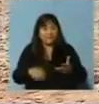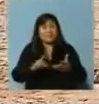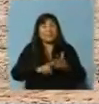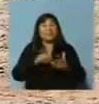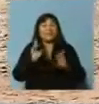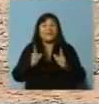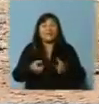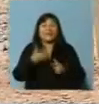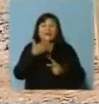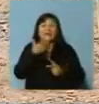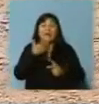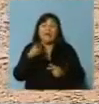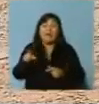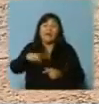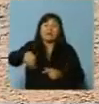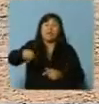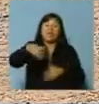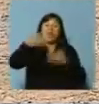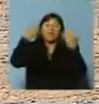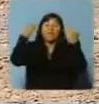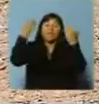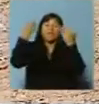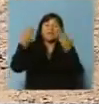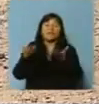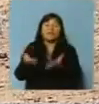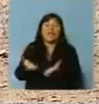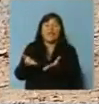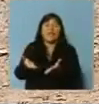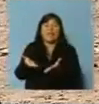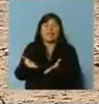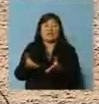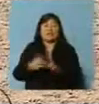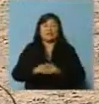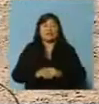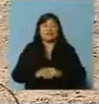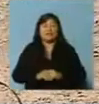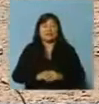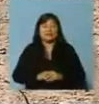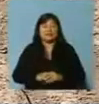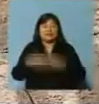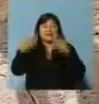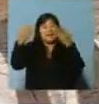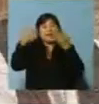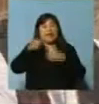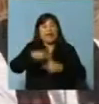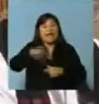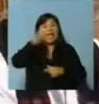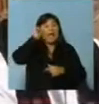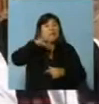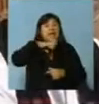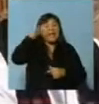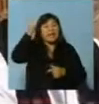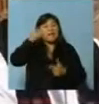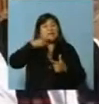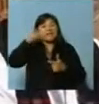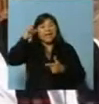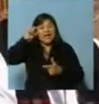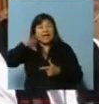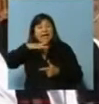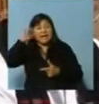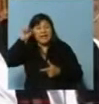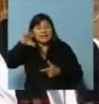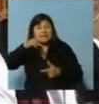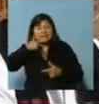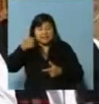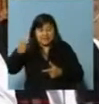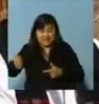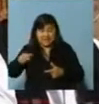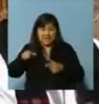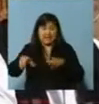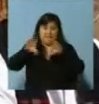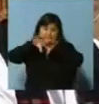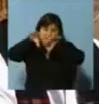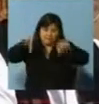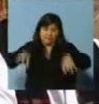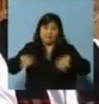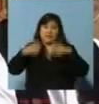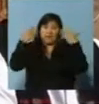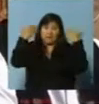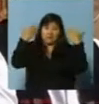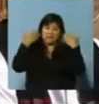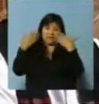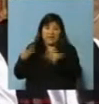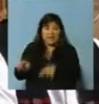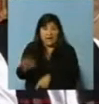quiero felicitar y agradecer a todo el cuerpo de EGESA y ESETSA, que realmente desde el punto de